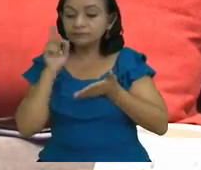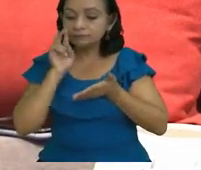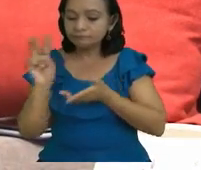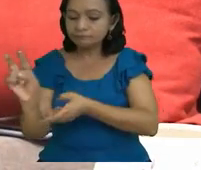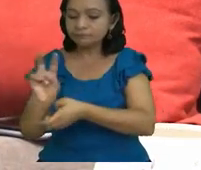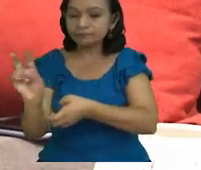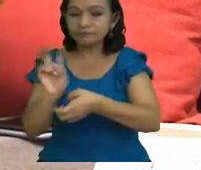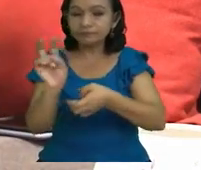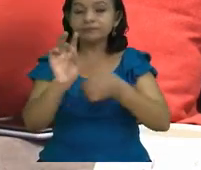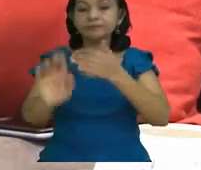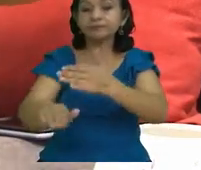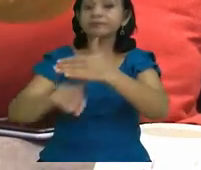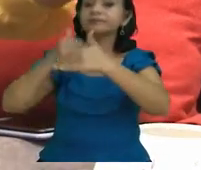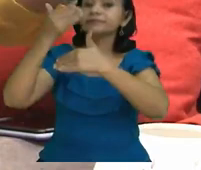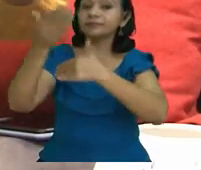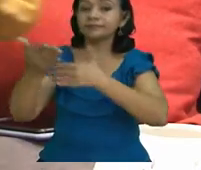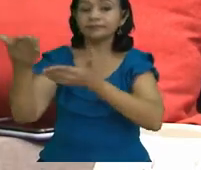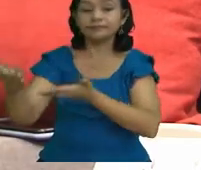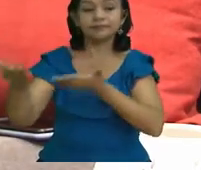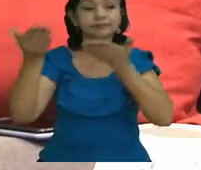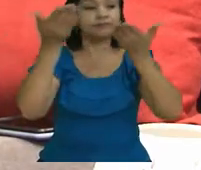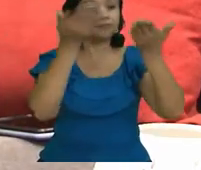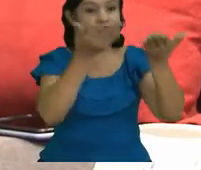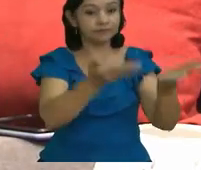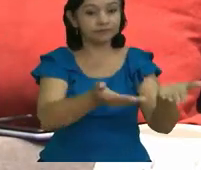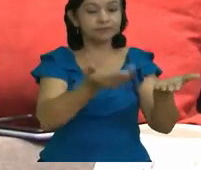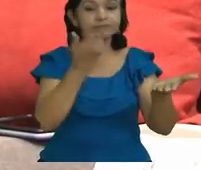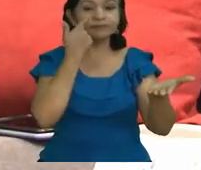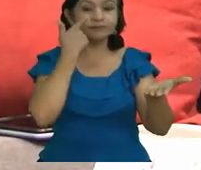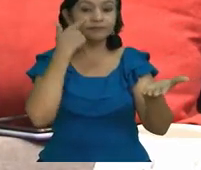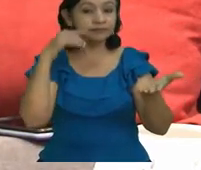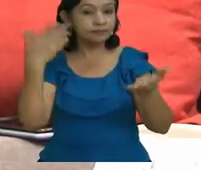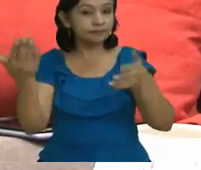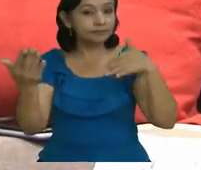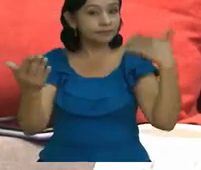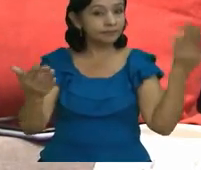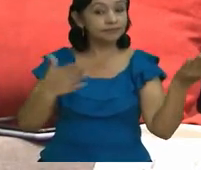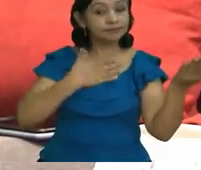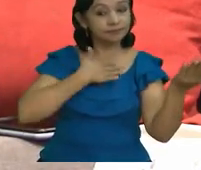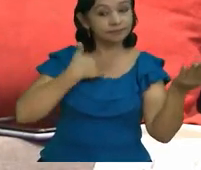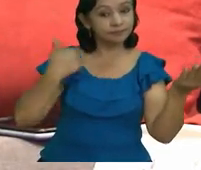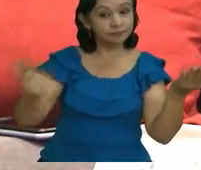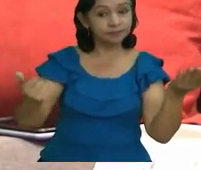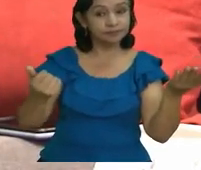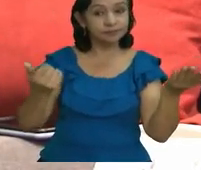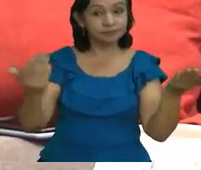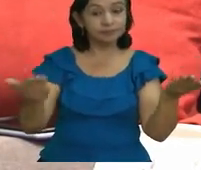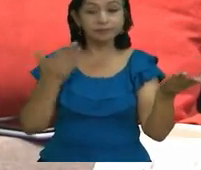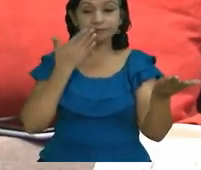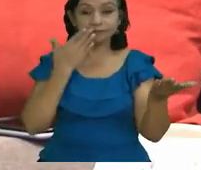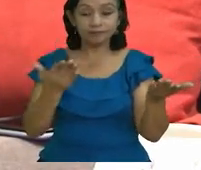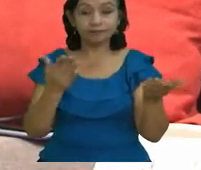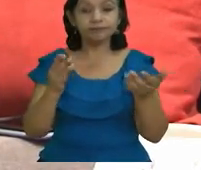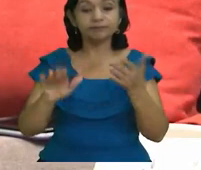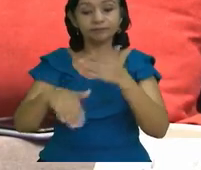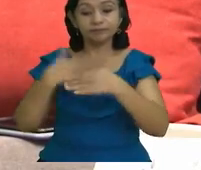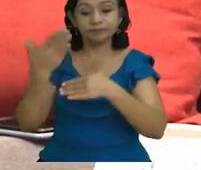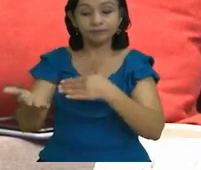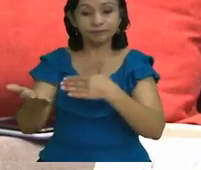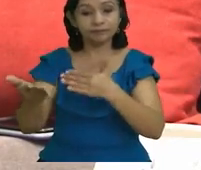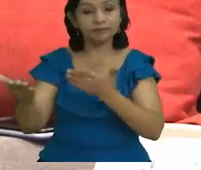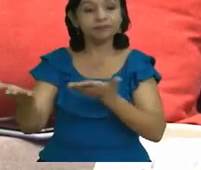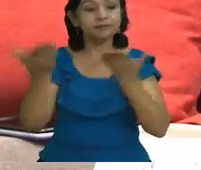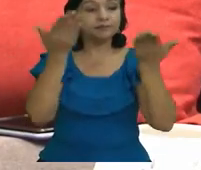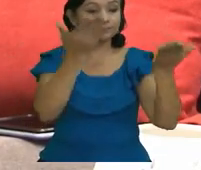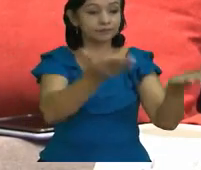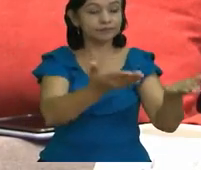a todo para después, posterior, ver cuáles son los mejores resultados, los que se adoptaron o los que tuvieron éxito, para después, posterior, a